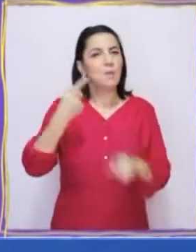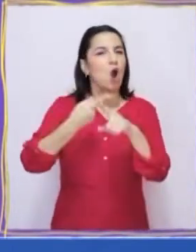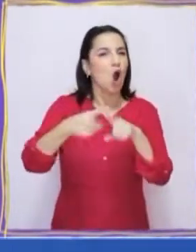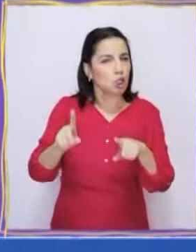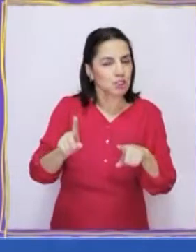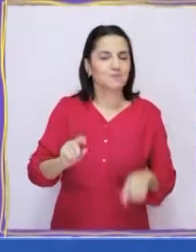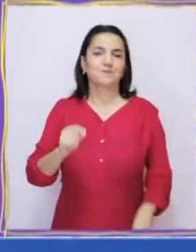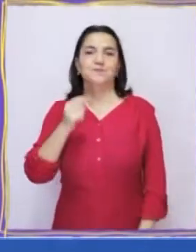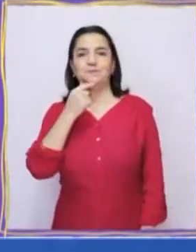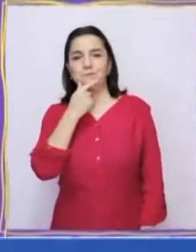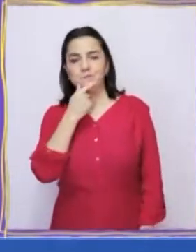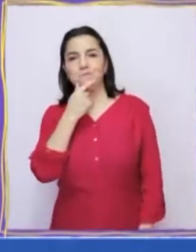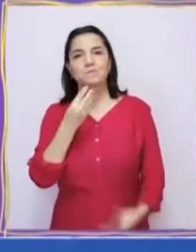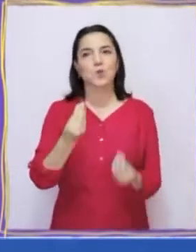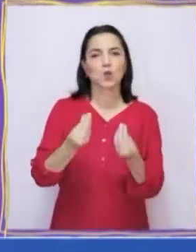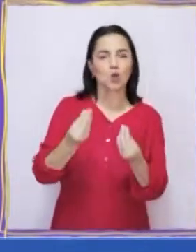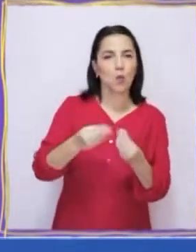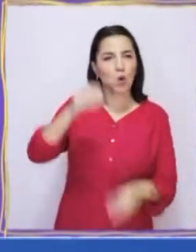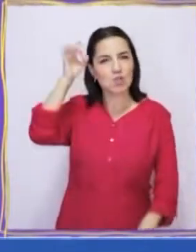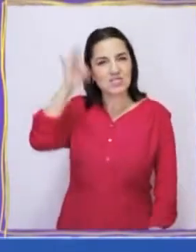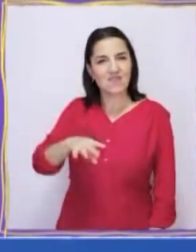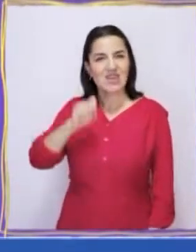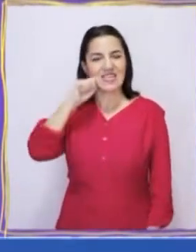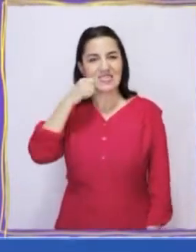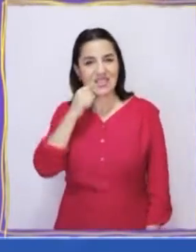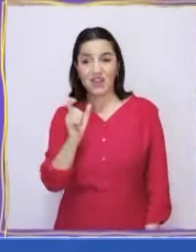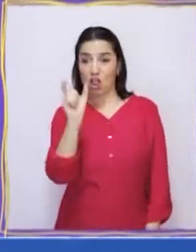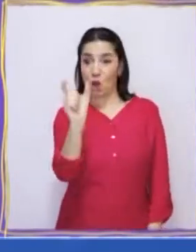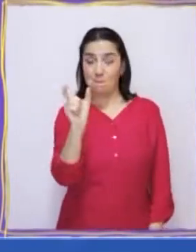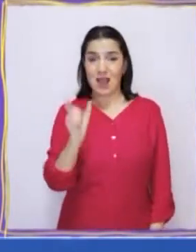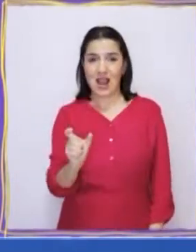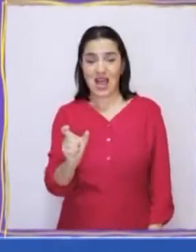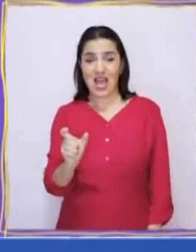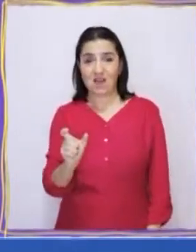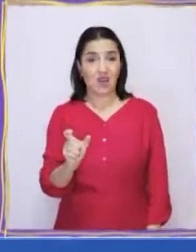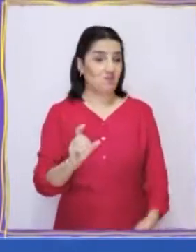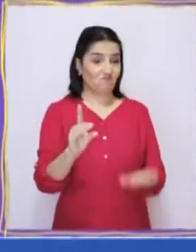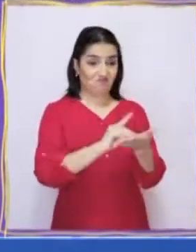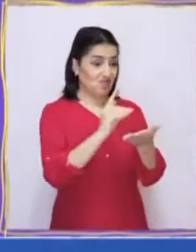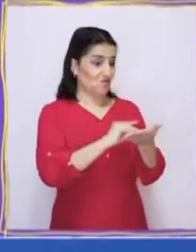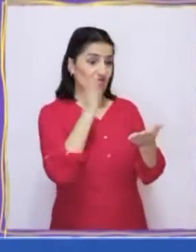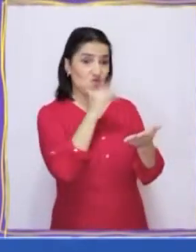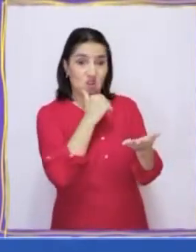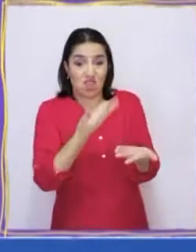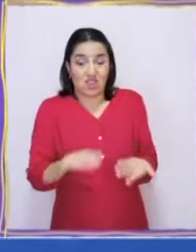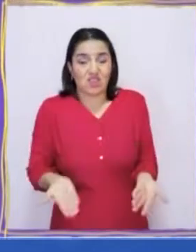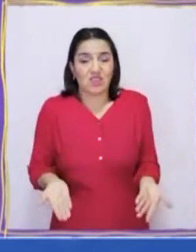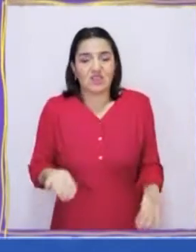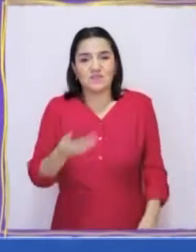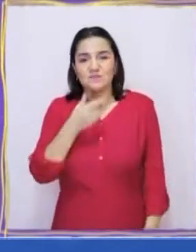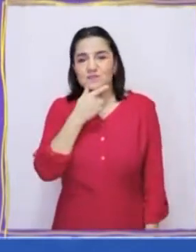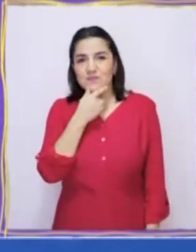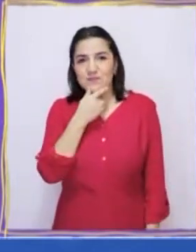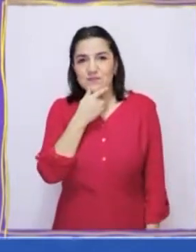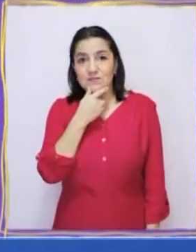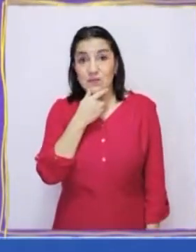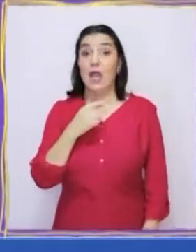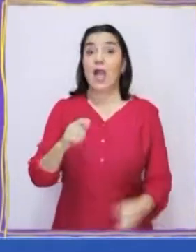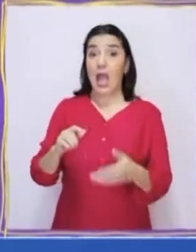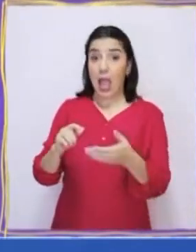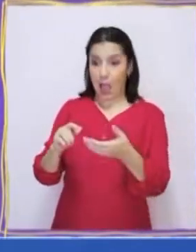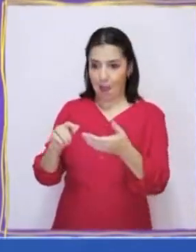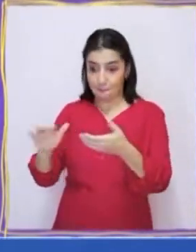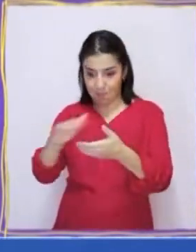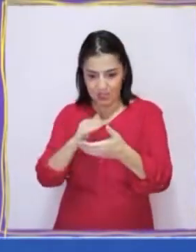pensar otra manera. ¿Cómo puede ser? ¿Cómo podemos descubrir el significado de las palabras sin tener un diccionario? Me